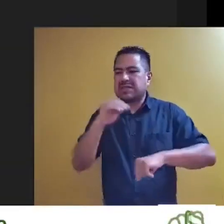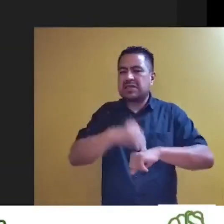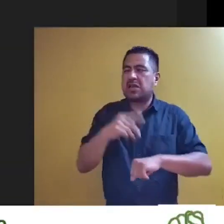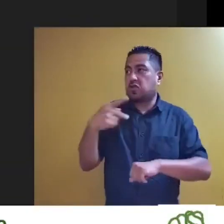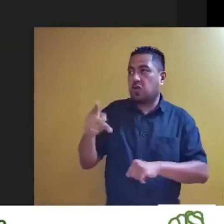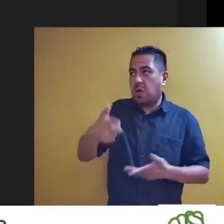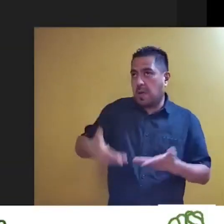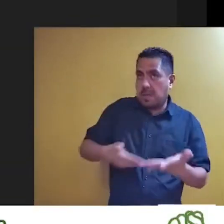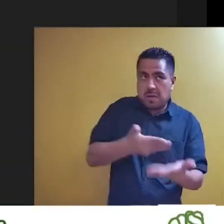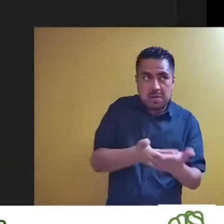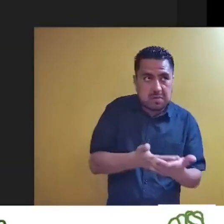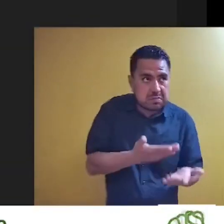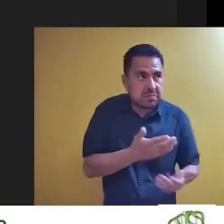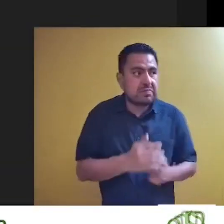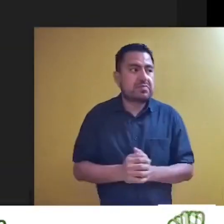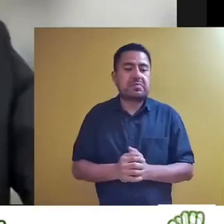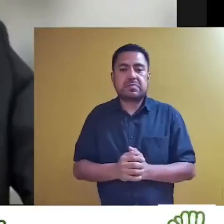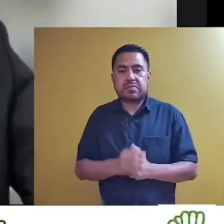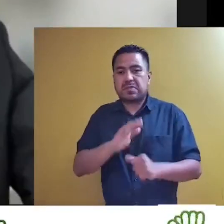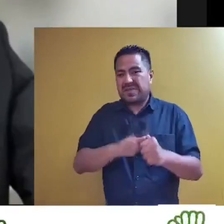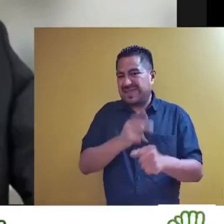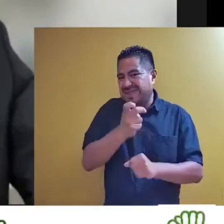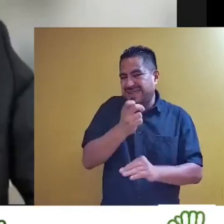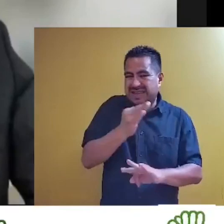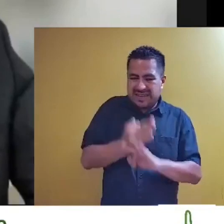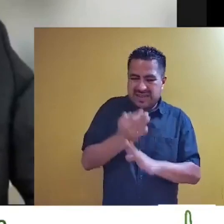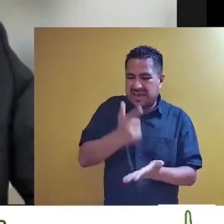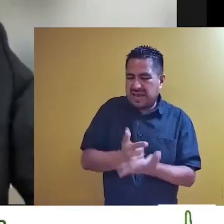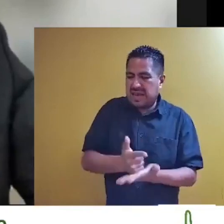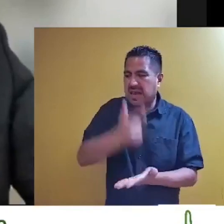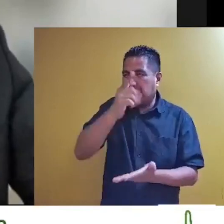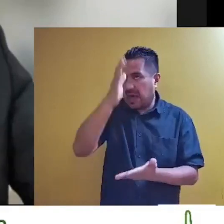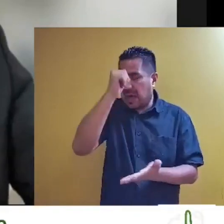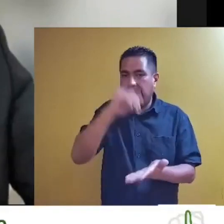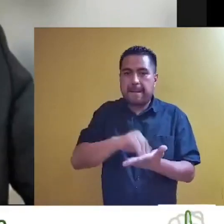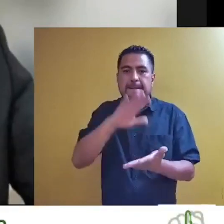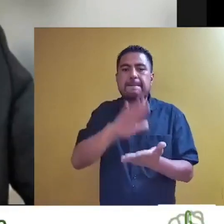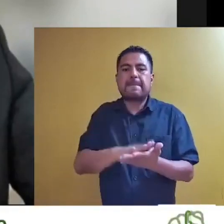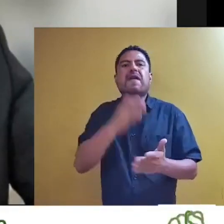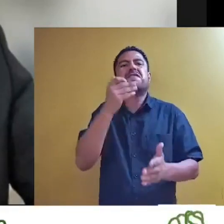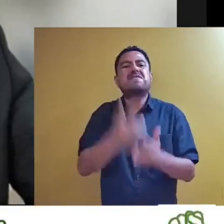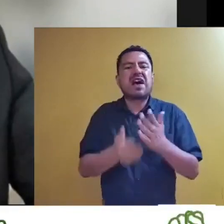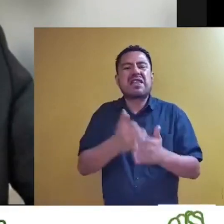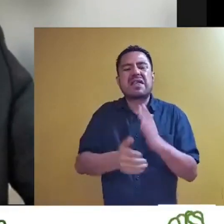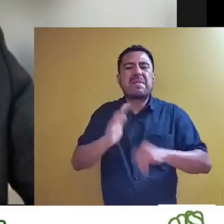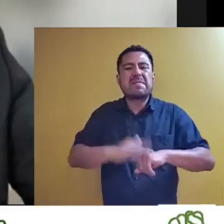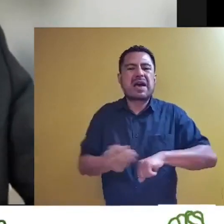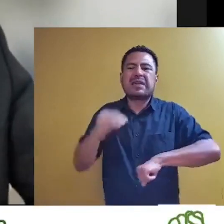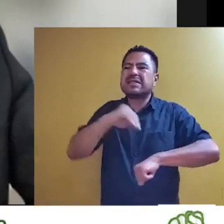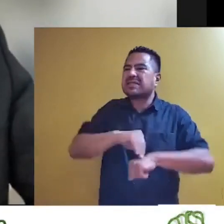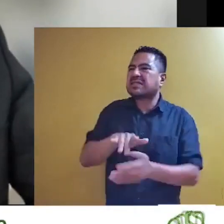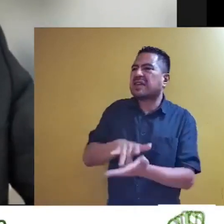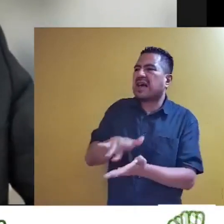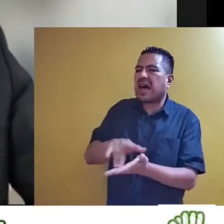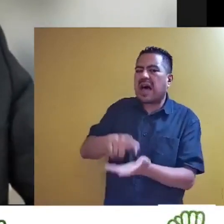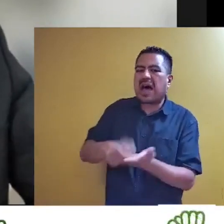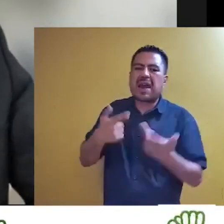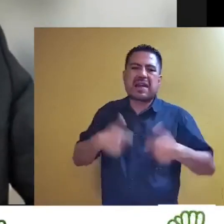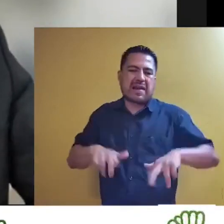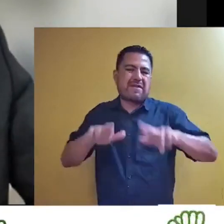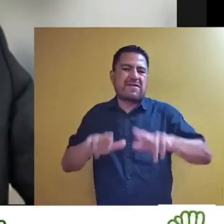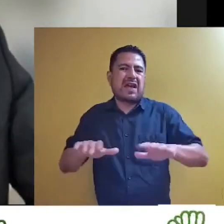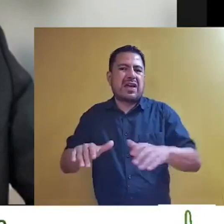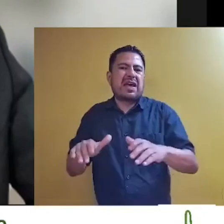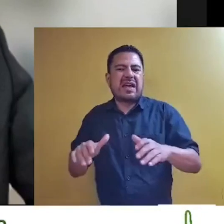petición. Por cuanto al agravio consistente en que el acuerdo impugnado carece de una retribución o dieta a favor de la representación